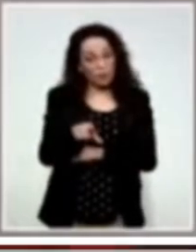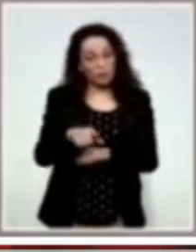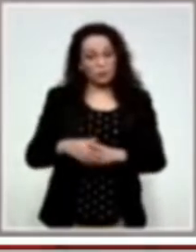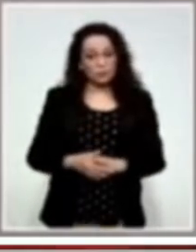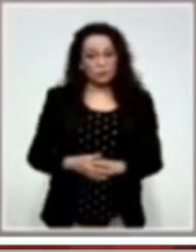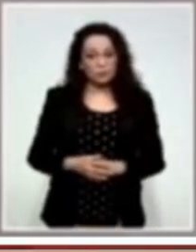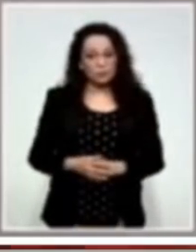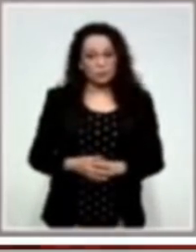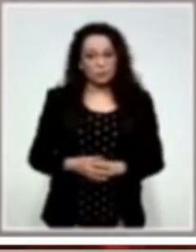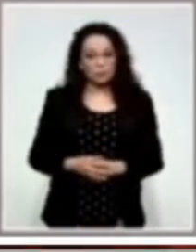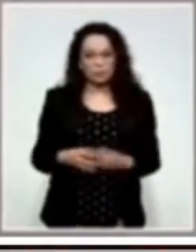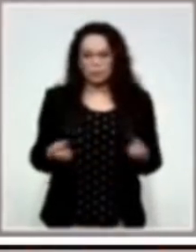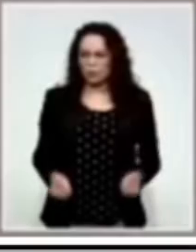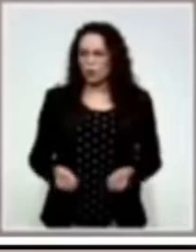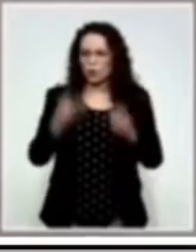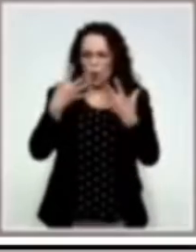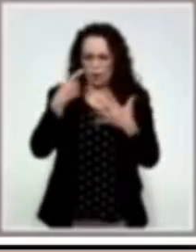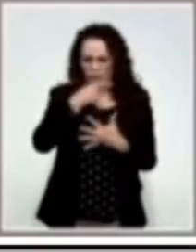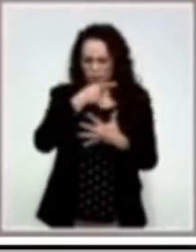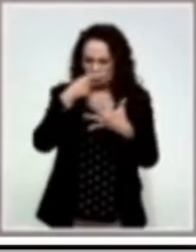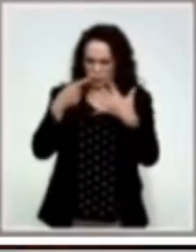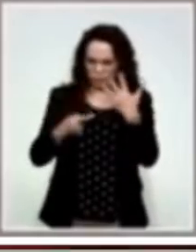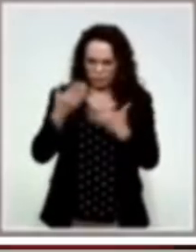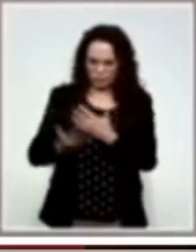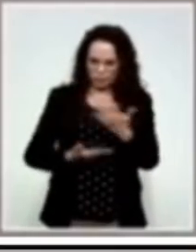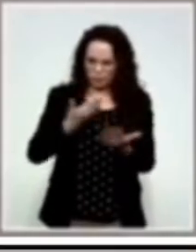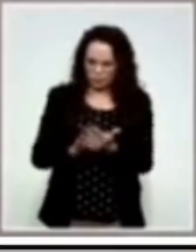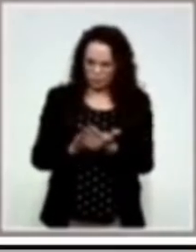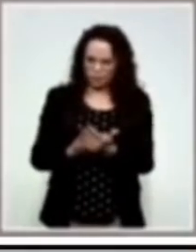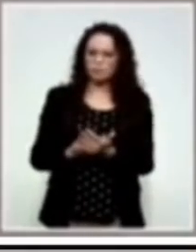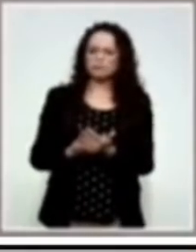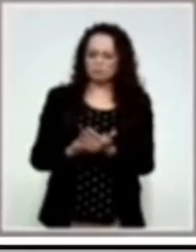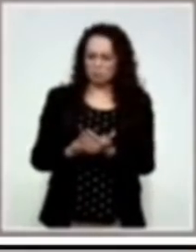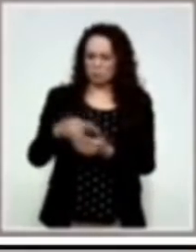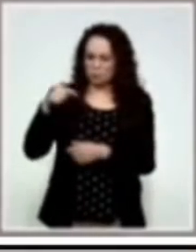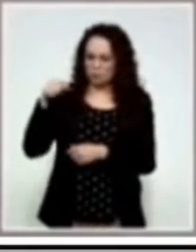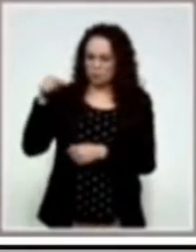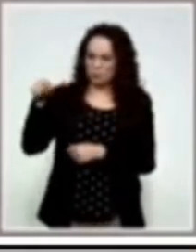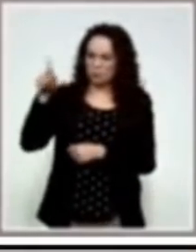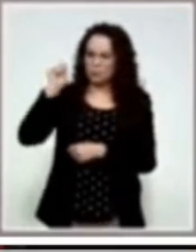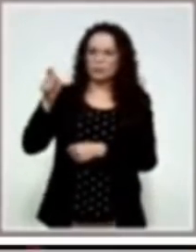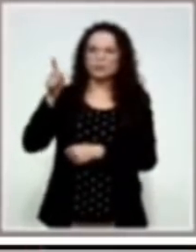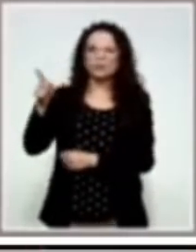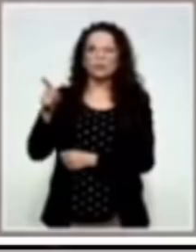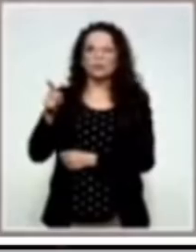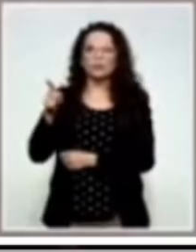¿Cuántos asuntos se han invalidado por parte del Pleno de la Corte de leyes